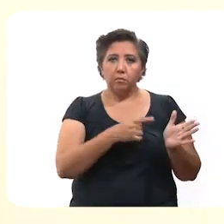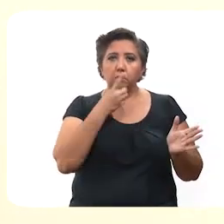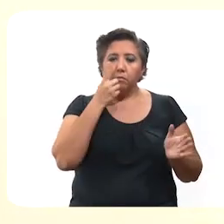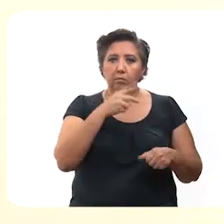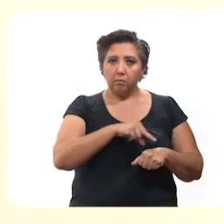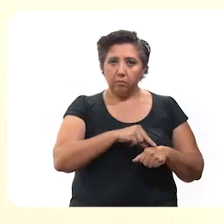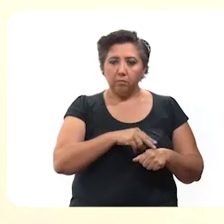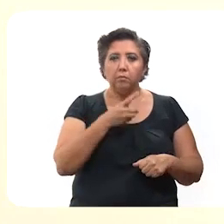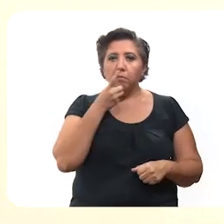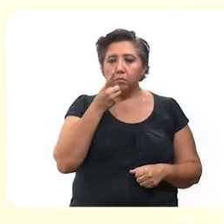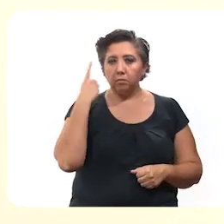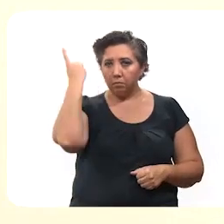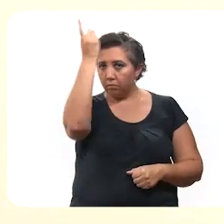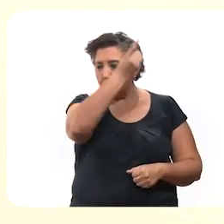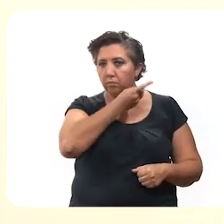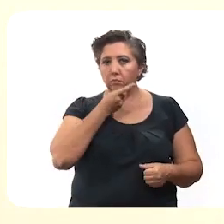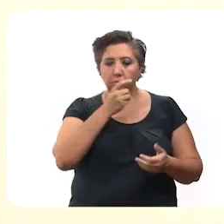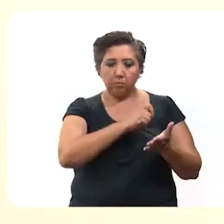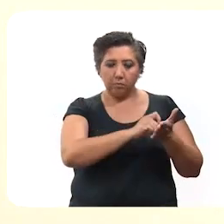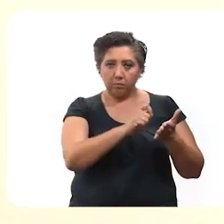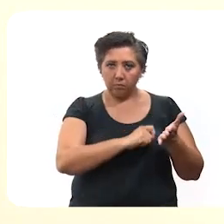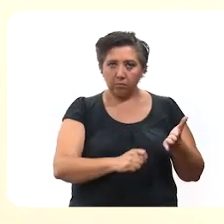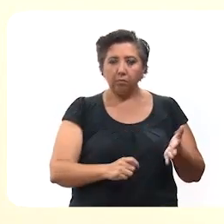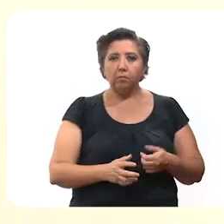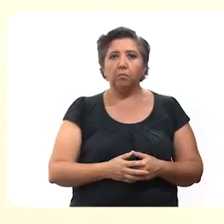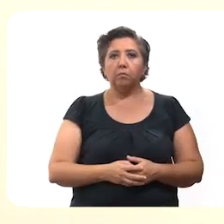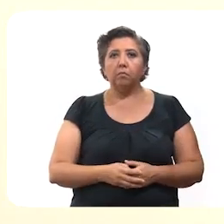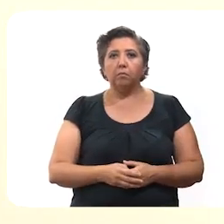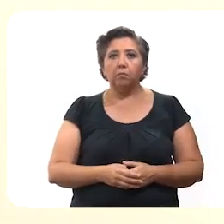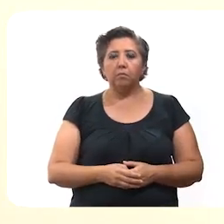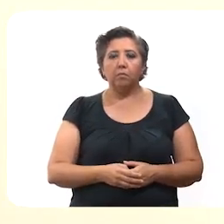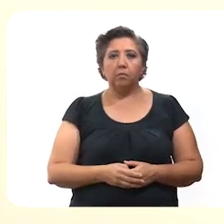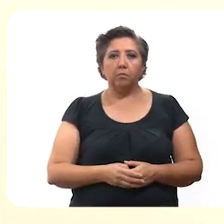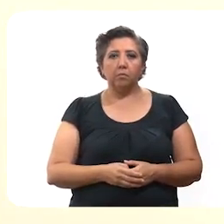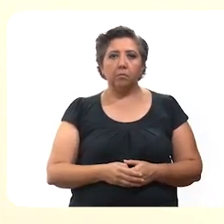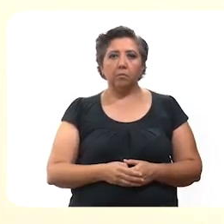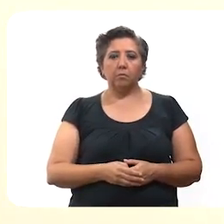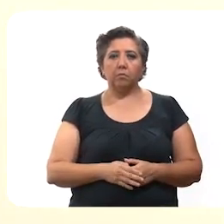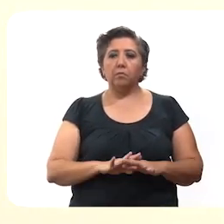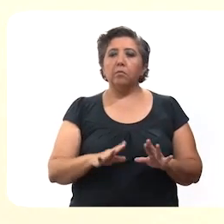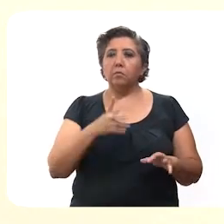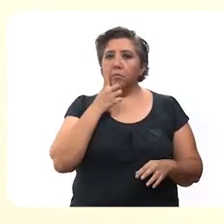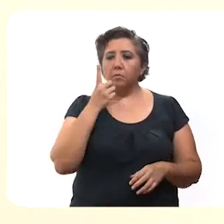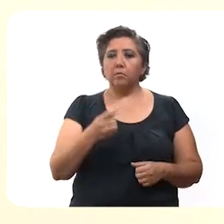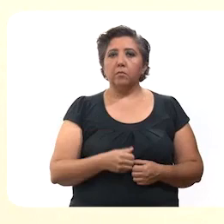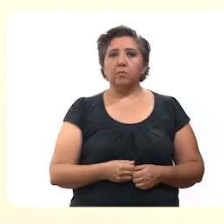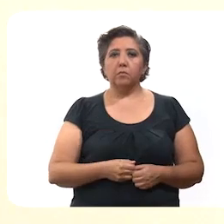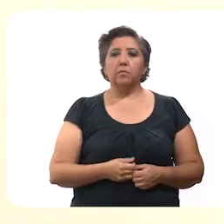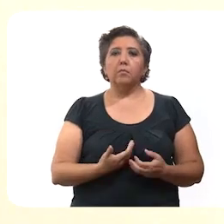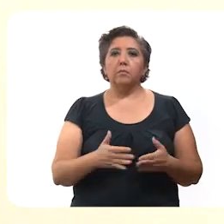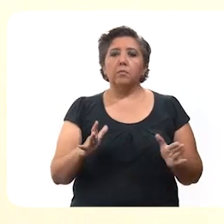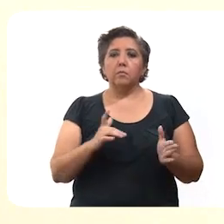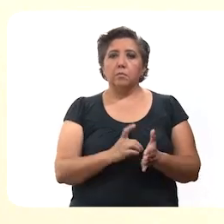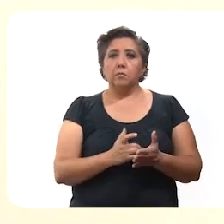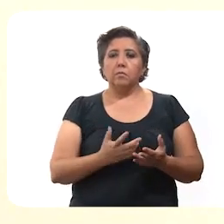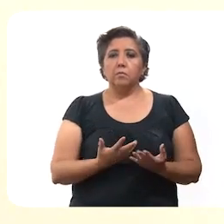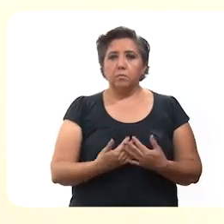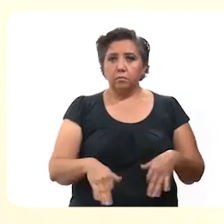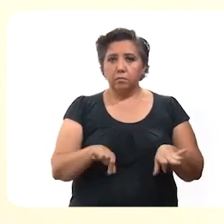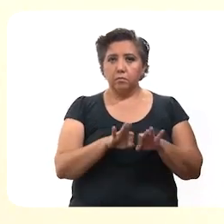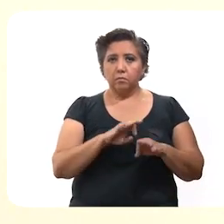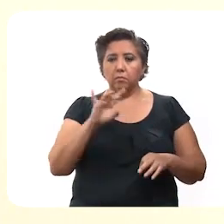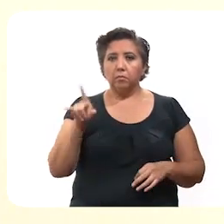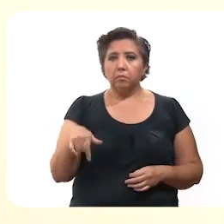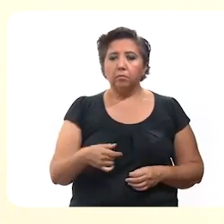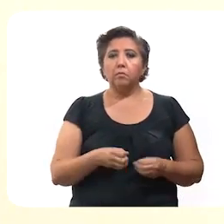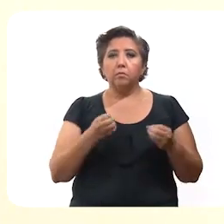constancia médica que certifique el diagnóstico expedida por su médico tratante. Como se ha señalado, en la reapertura económica